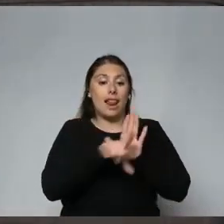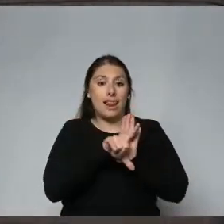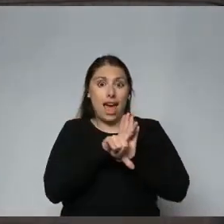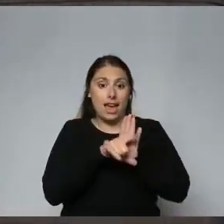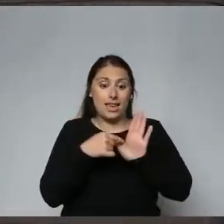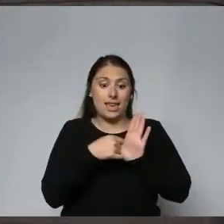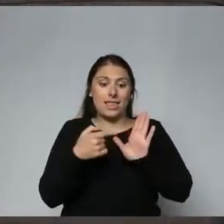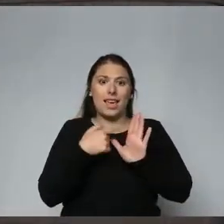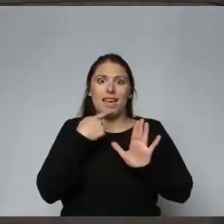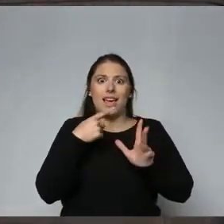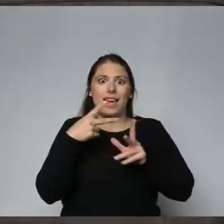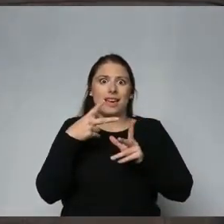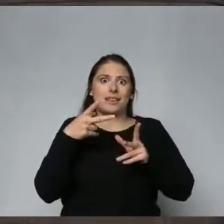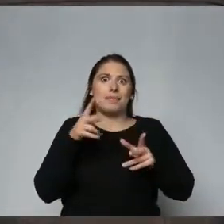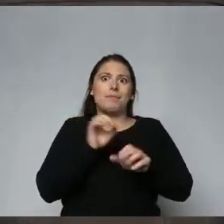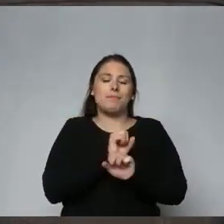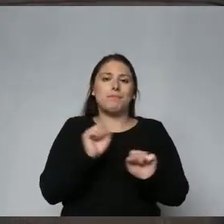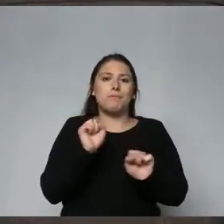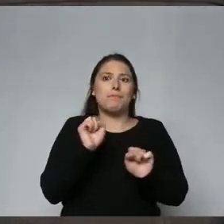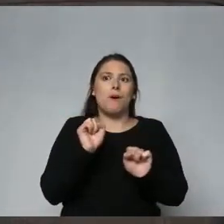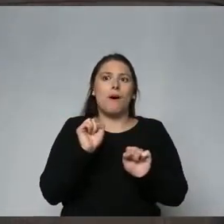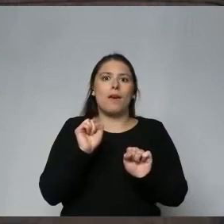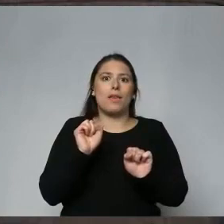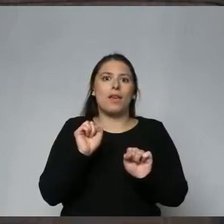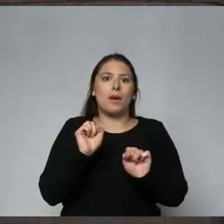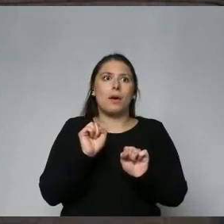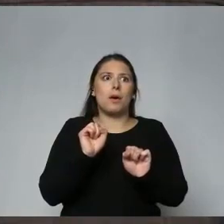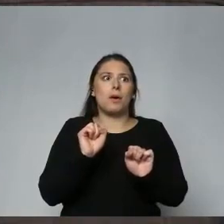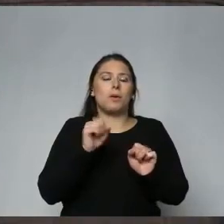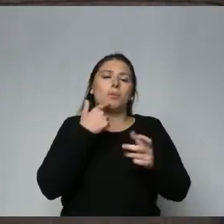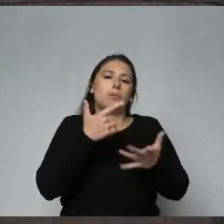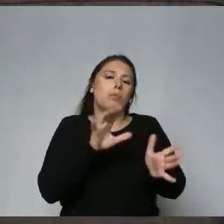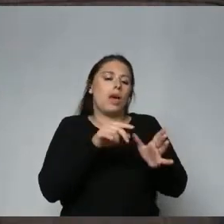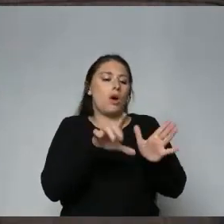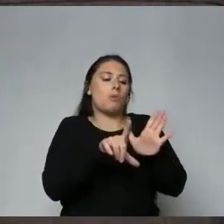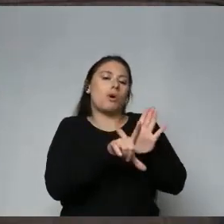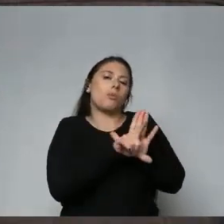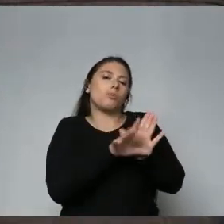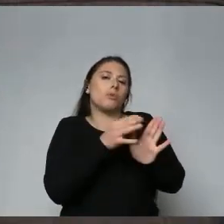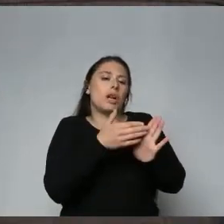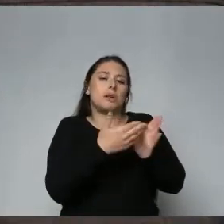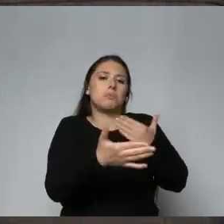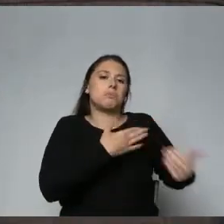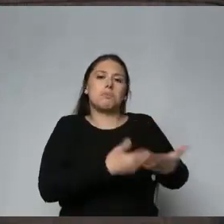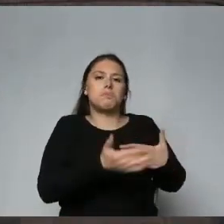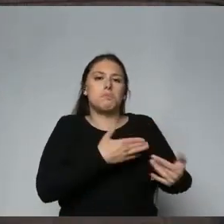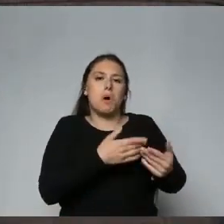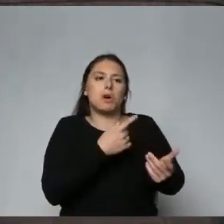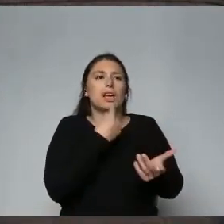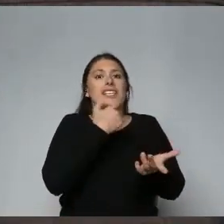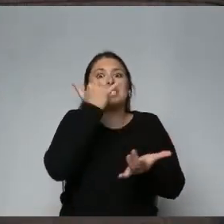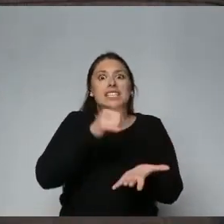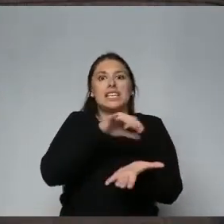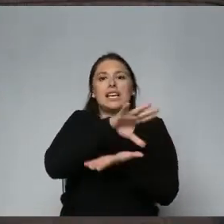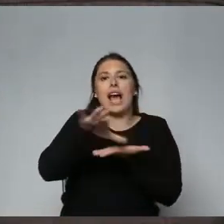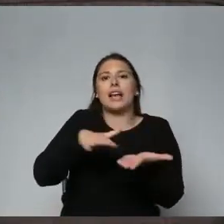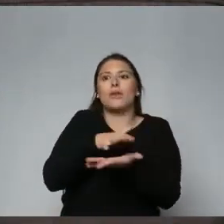podía ser aplicada, podía ser desaplicada, digamos, mejor en casos en